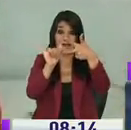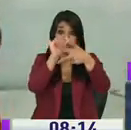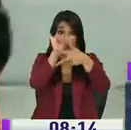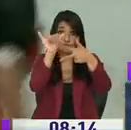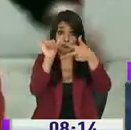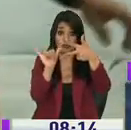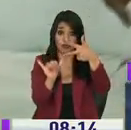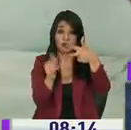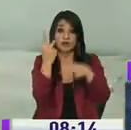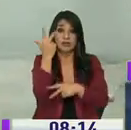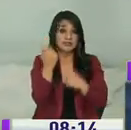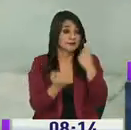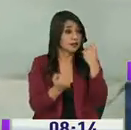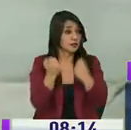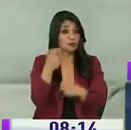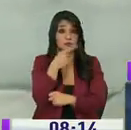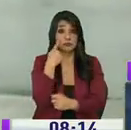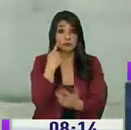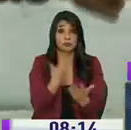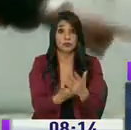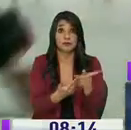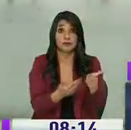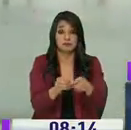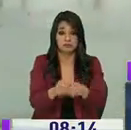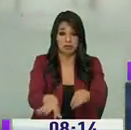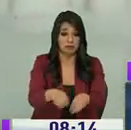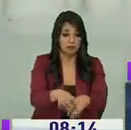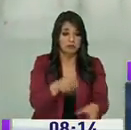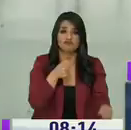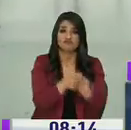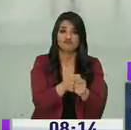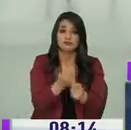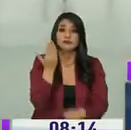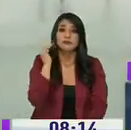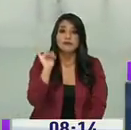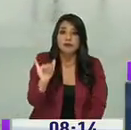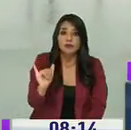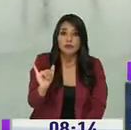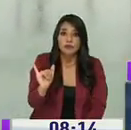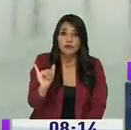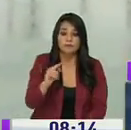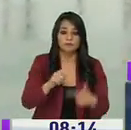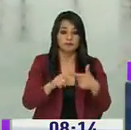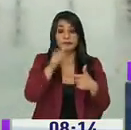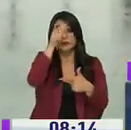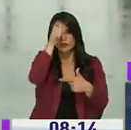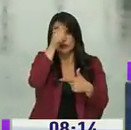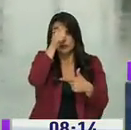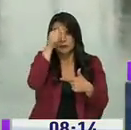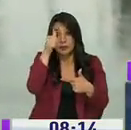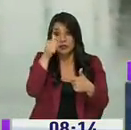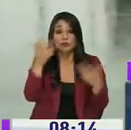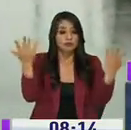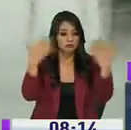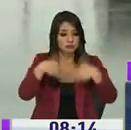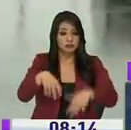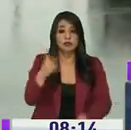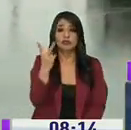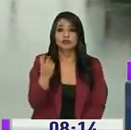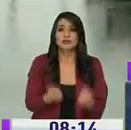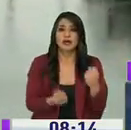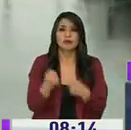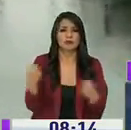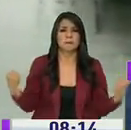tres vehículos, que ahí están las pruebas de los vidrios, todo eso, el día sábado. El día domingo se terminaron dos carros,